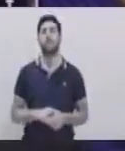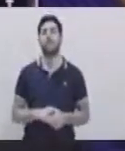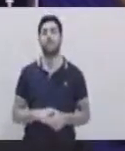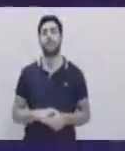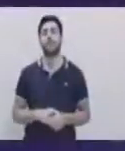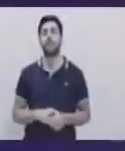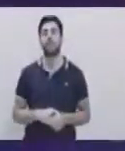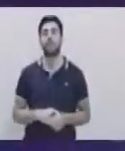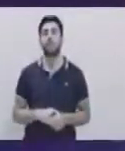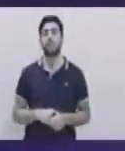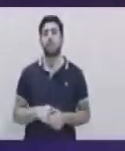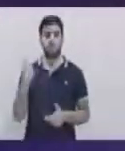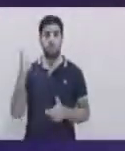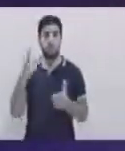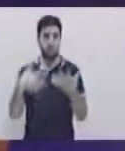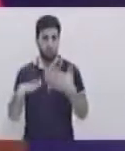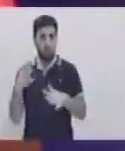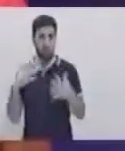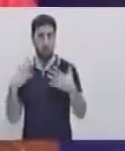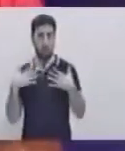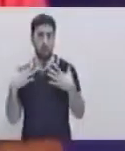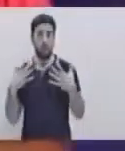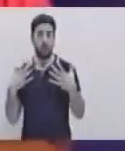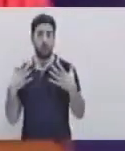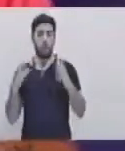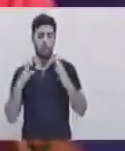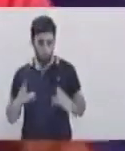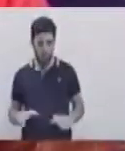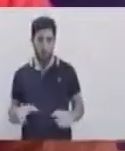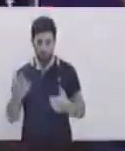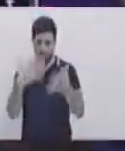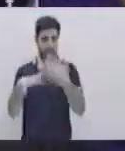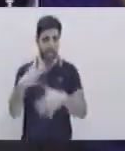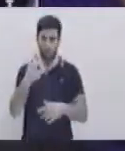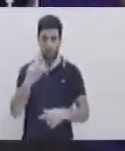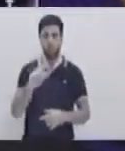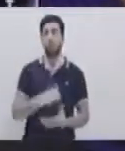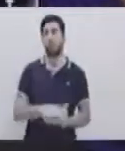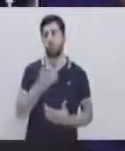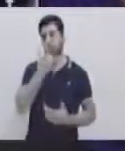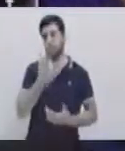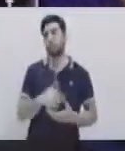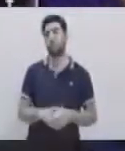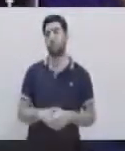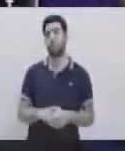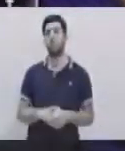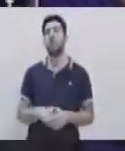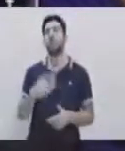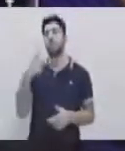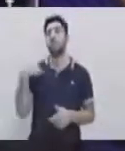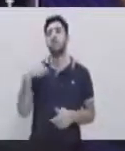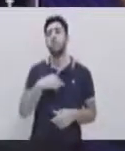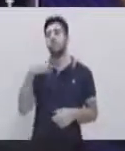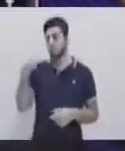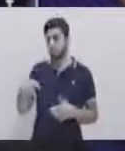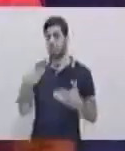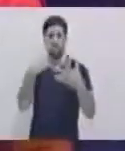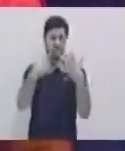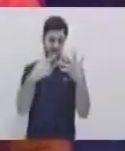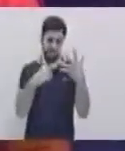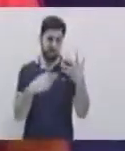interpretarlo. Muy bien, todas las personas podemos decir nuestro lenguaje de